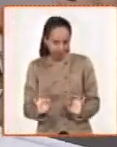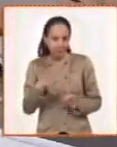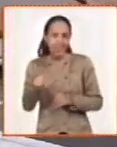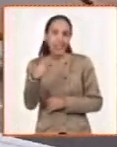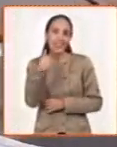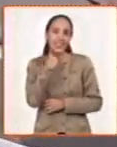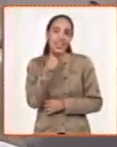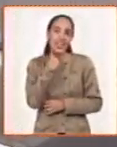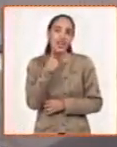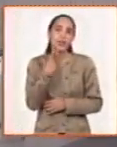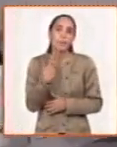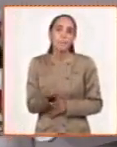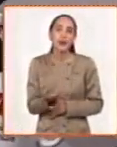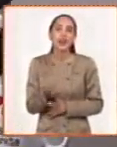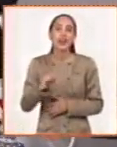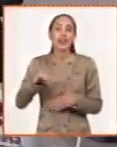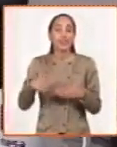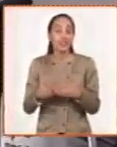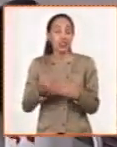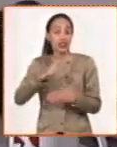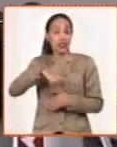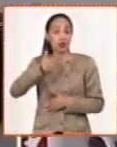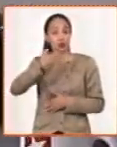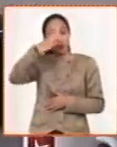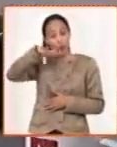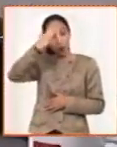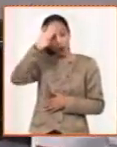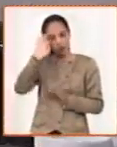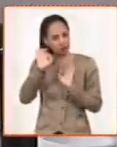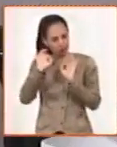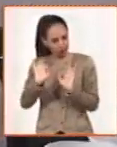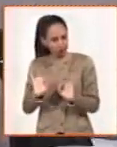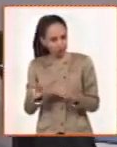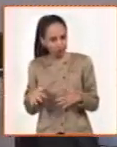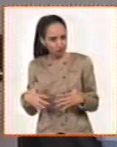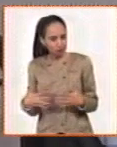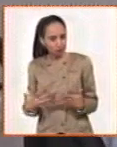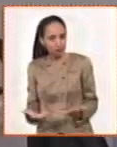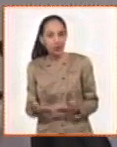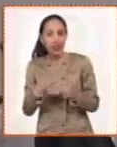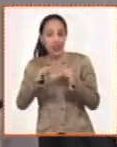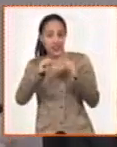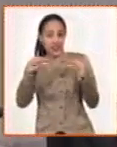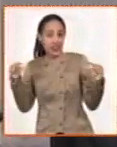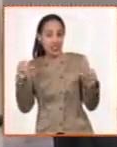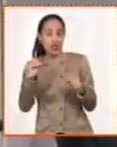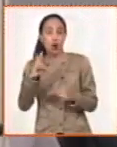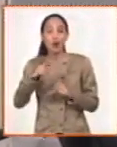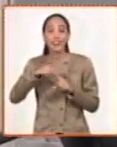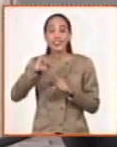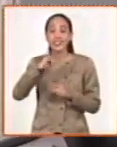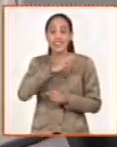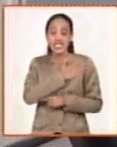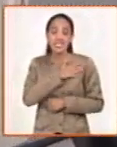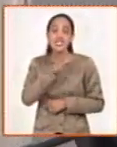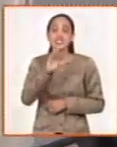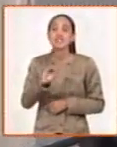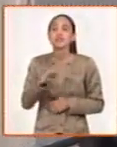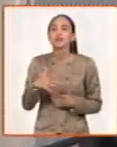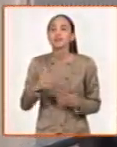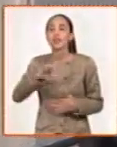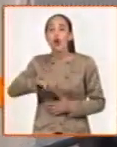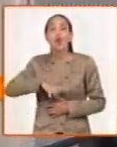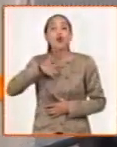para acompañar la Jornada de la Cultura Cubana fue precisamente esa frase de Fernando Ortiz que dice que la cultura es la